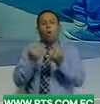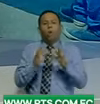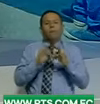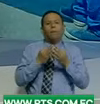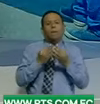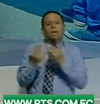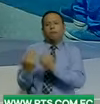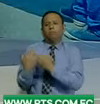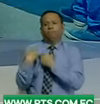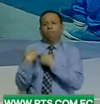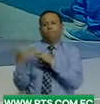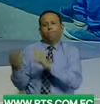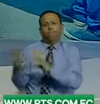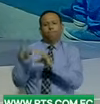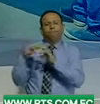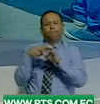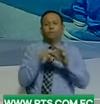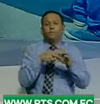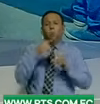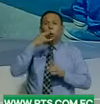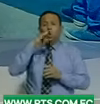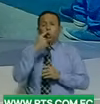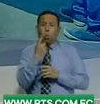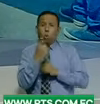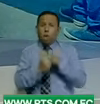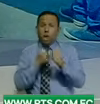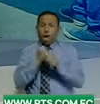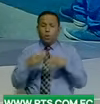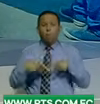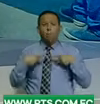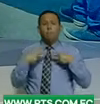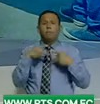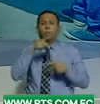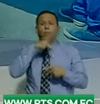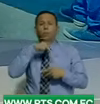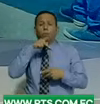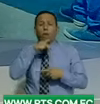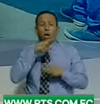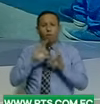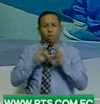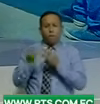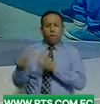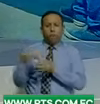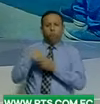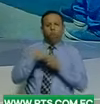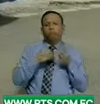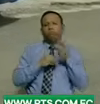víctima colateral del atentado, vivía en Puerto Viejo, donde será sepultado.